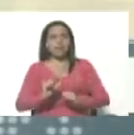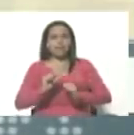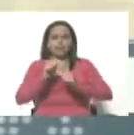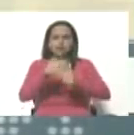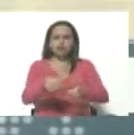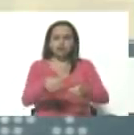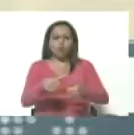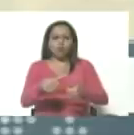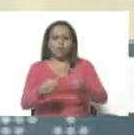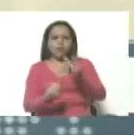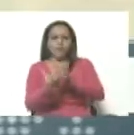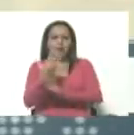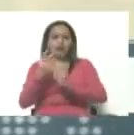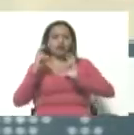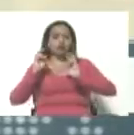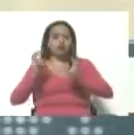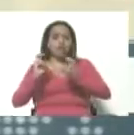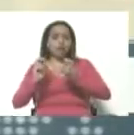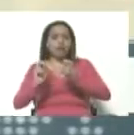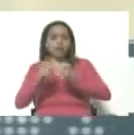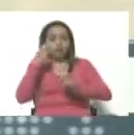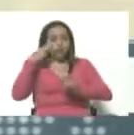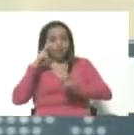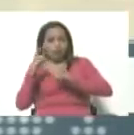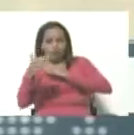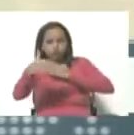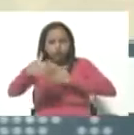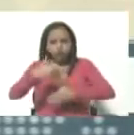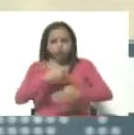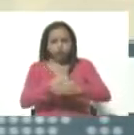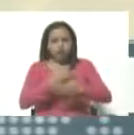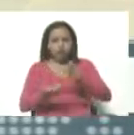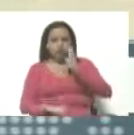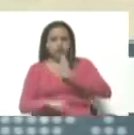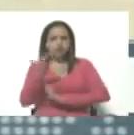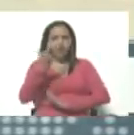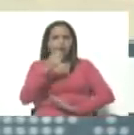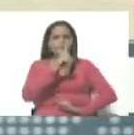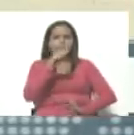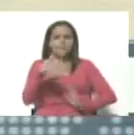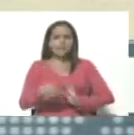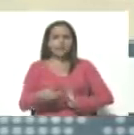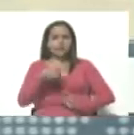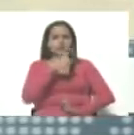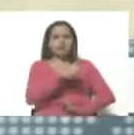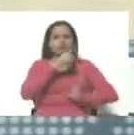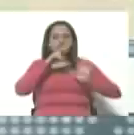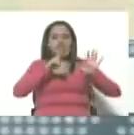comienza el tema de los trocheros grave. Y subimos a 1.178 casos.